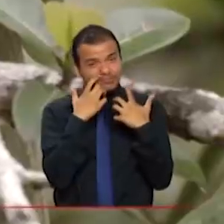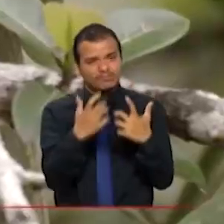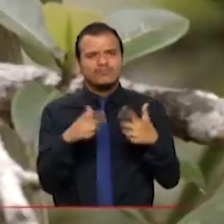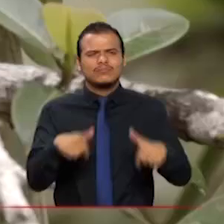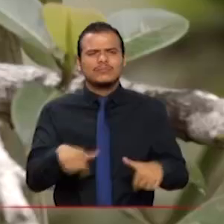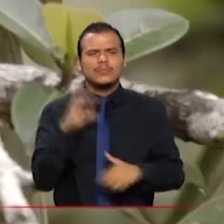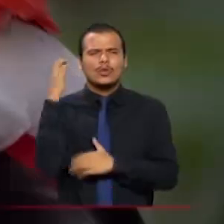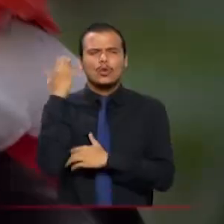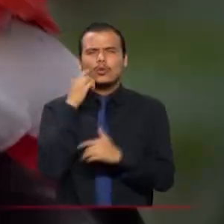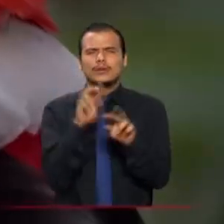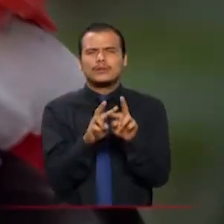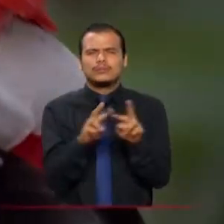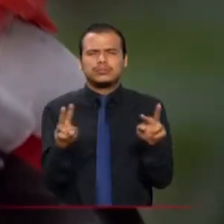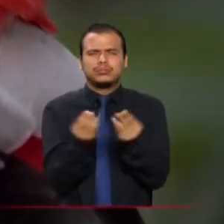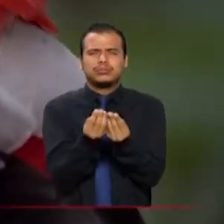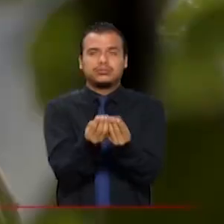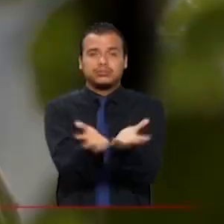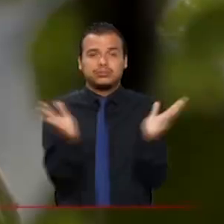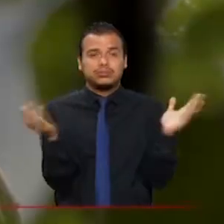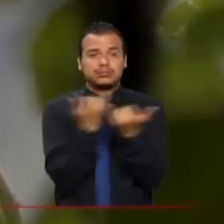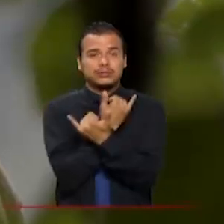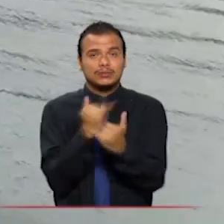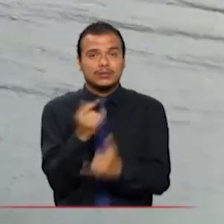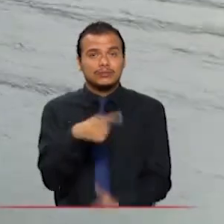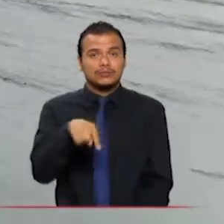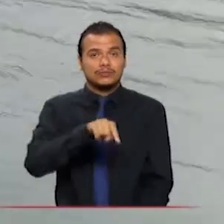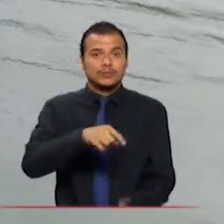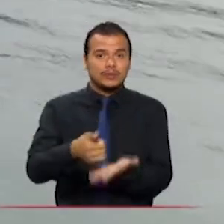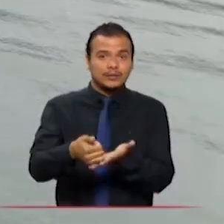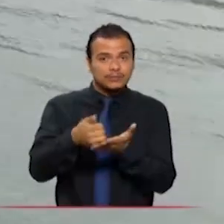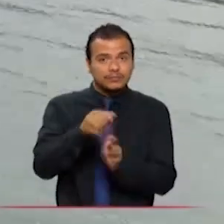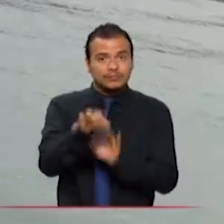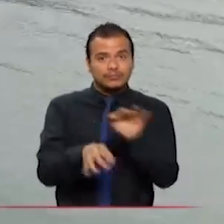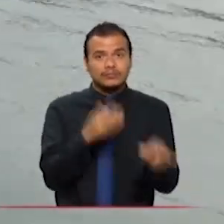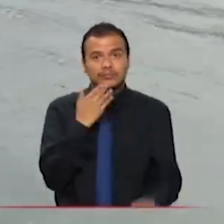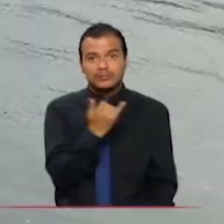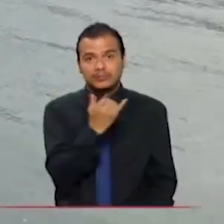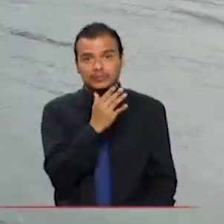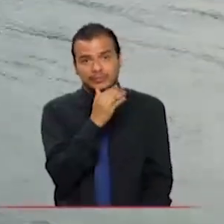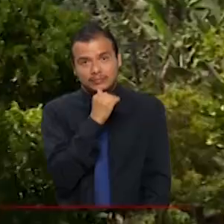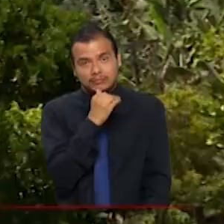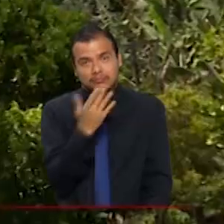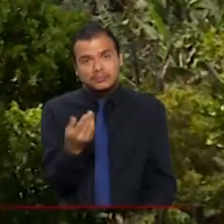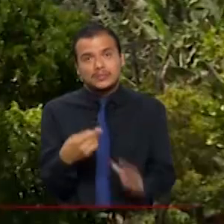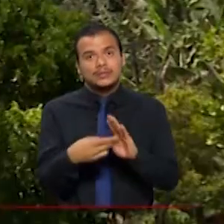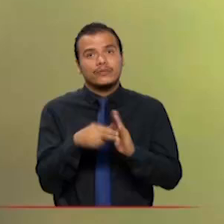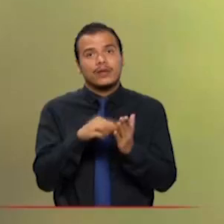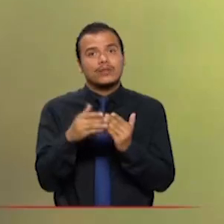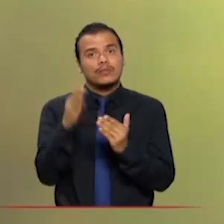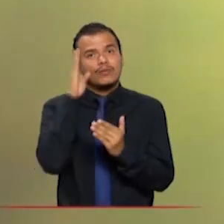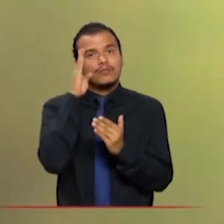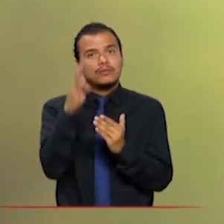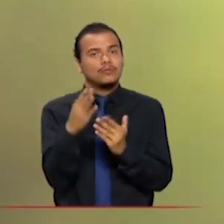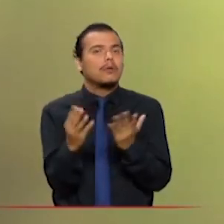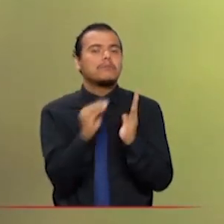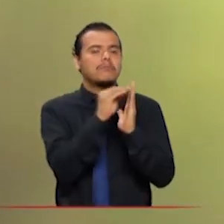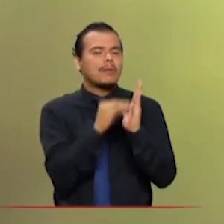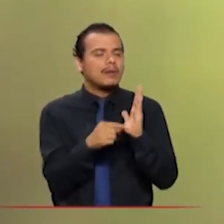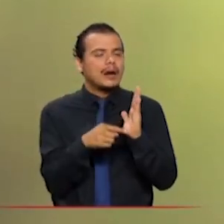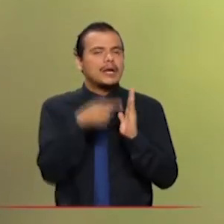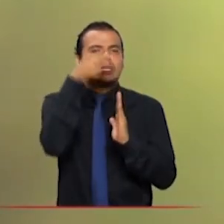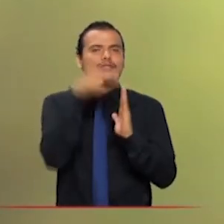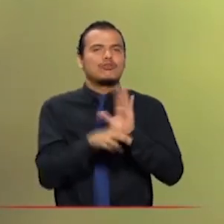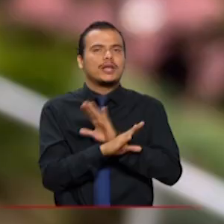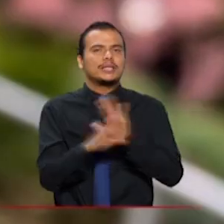biodiverso y que esa biodiversidad, si no nos la ayudan a proteger, no vamos a encontrarla sino en libros y en películas más adelante. Esa es la